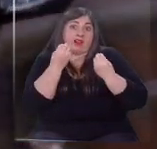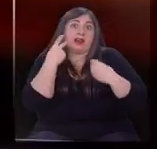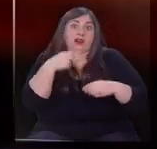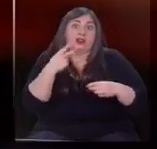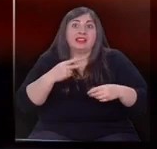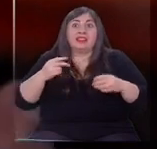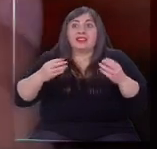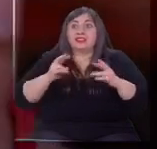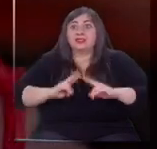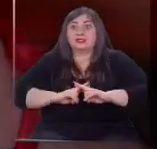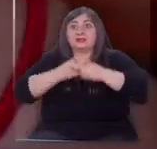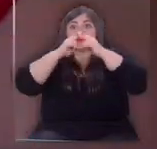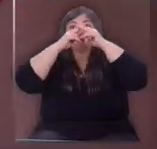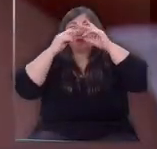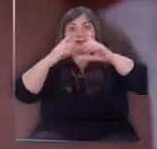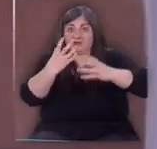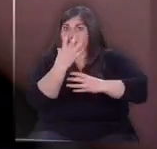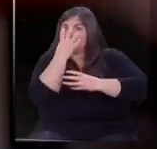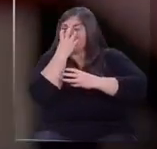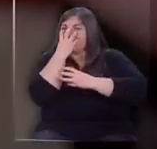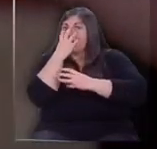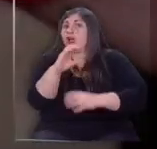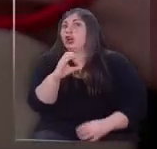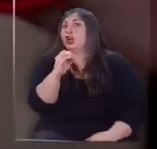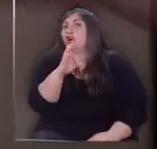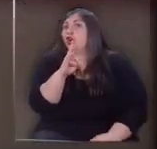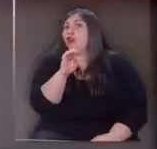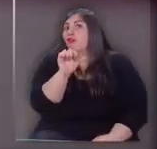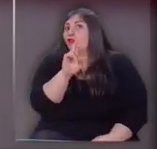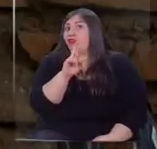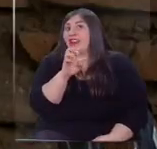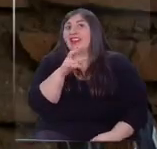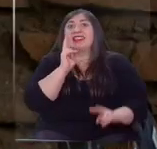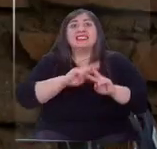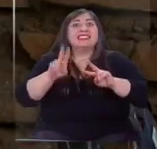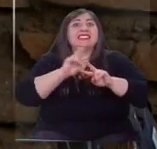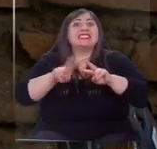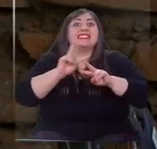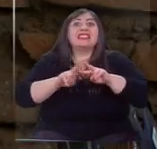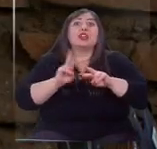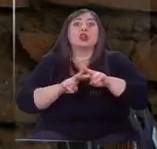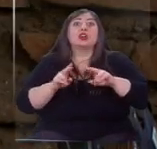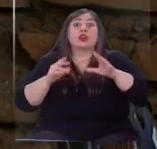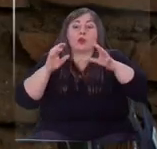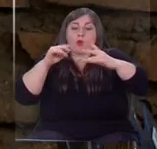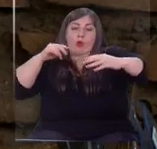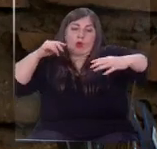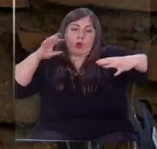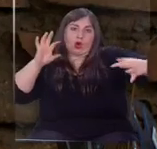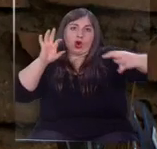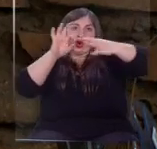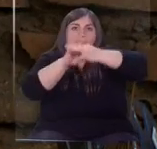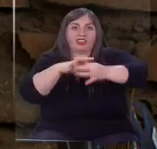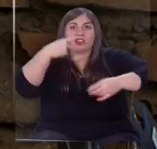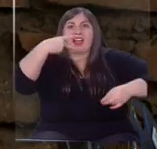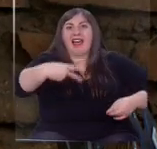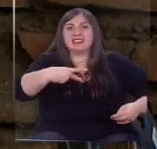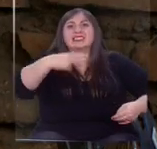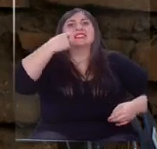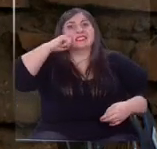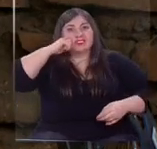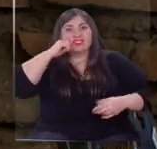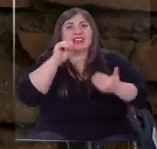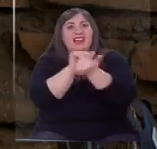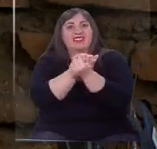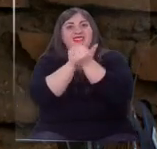las mascarillas con nanopartículas de cobre diseñaron un conector H que permite, de alguna forma,